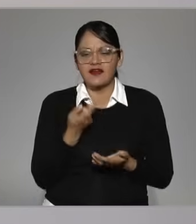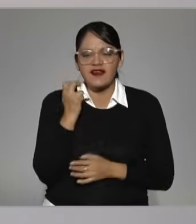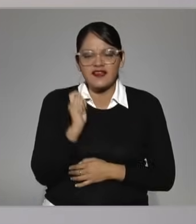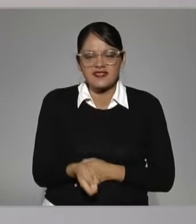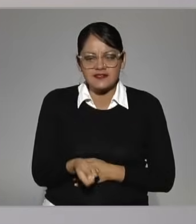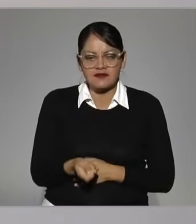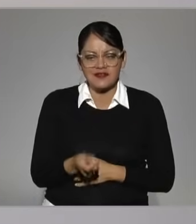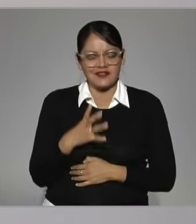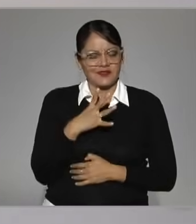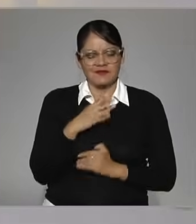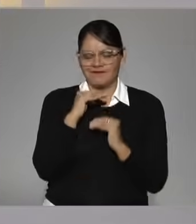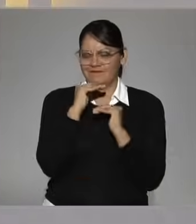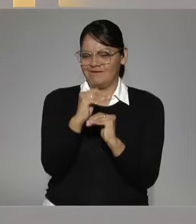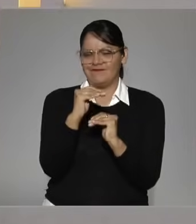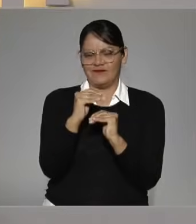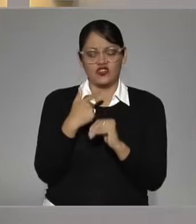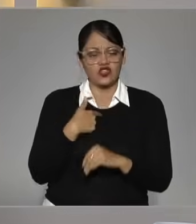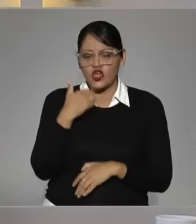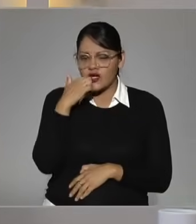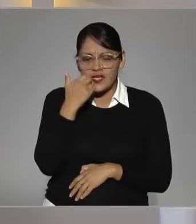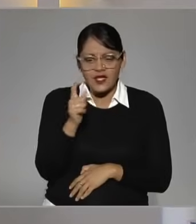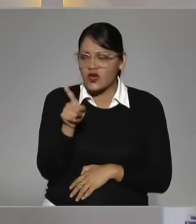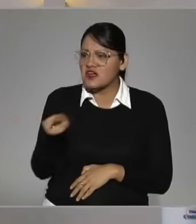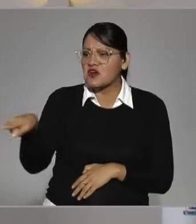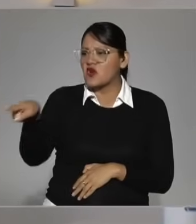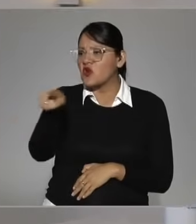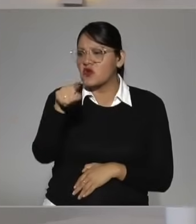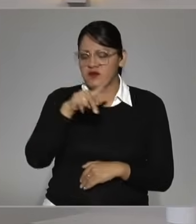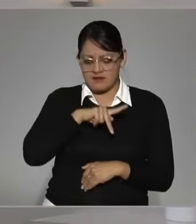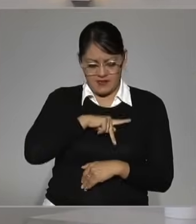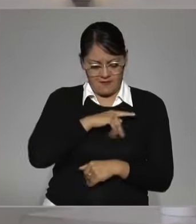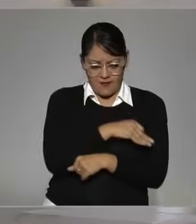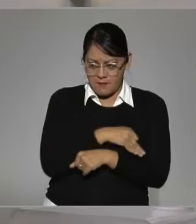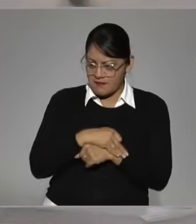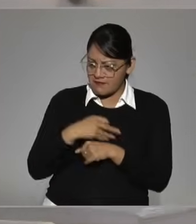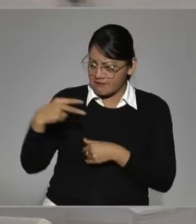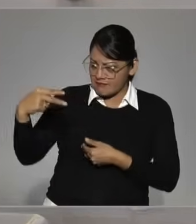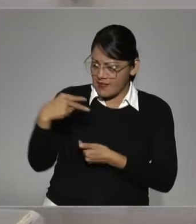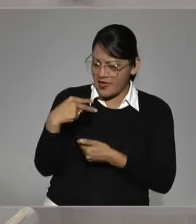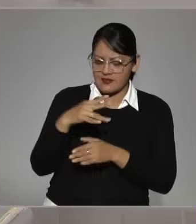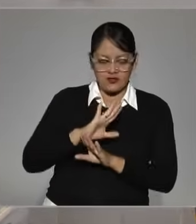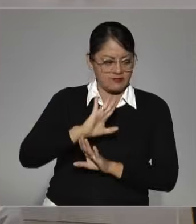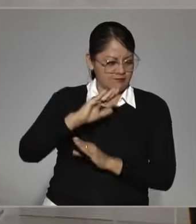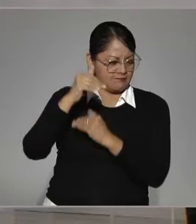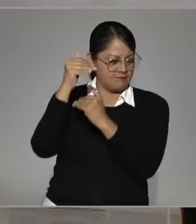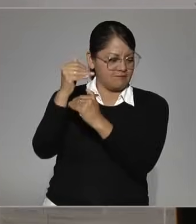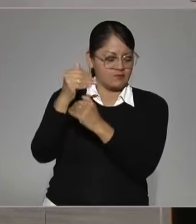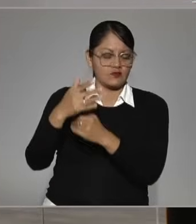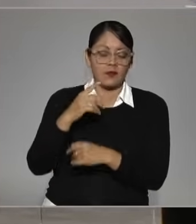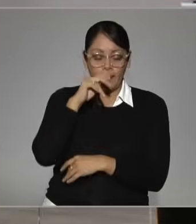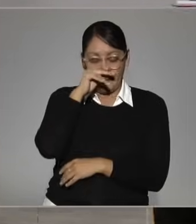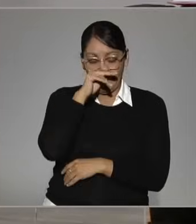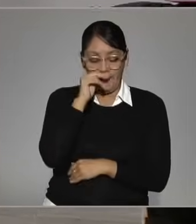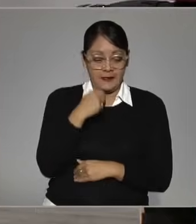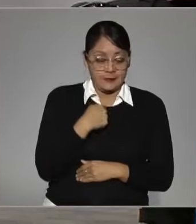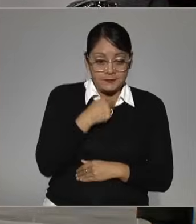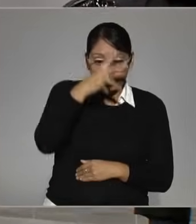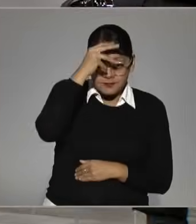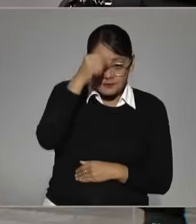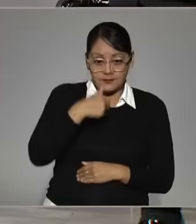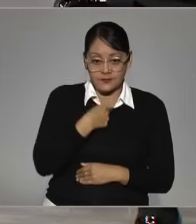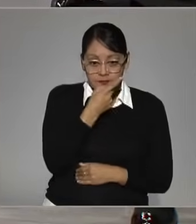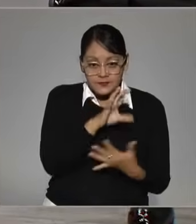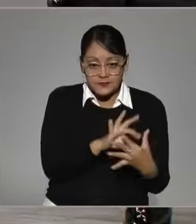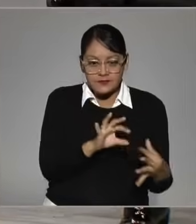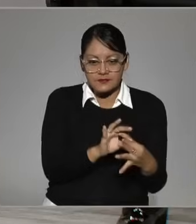tantas limitantes que no quiero que nadie mire hacia adentro de mi familia porque me va a cuestionar lo que yo he aprendido y he sido. Entonces, no